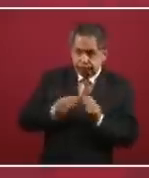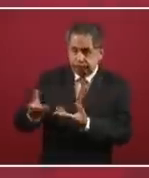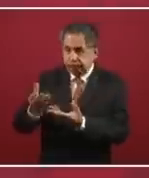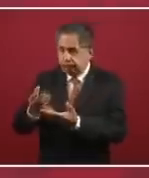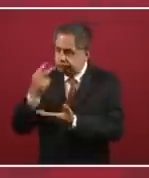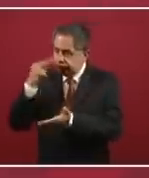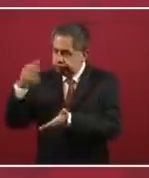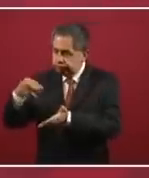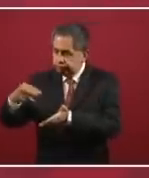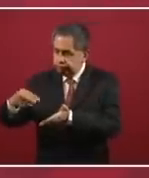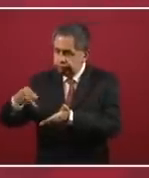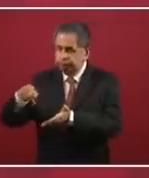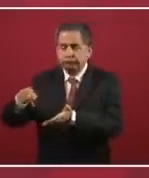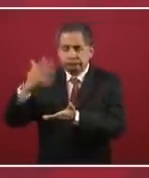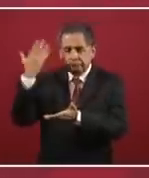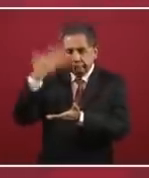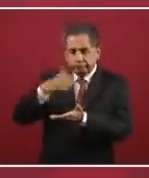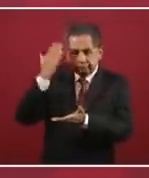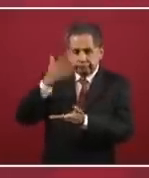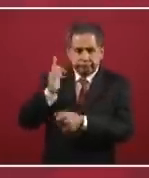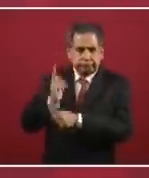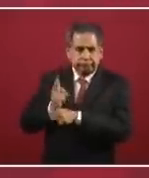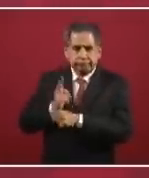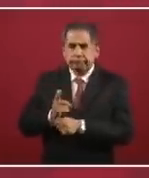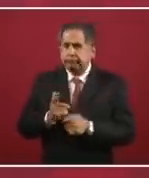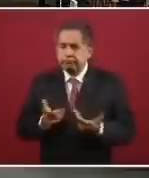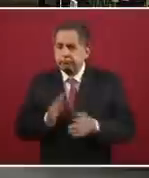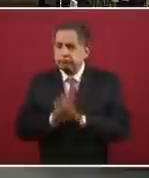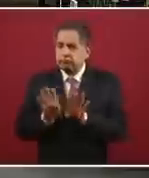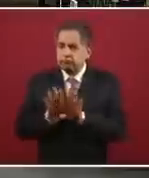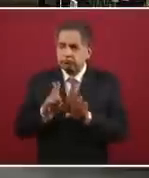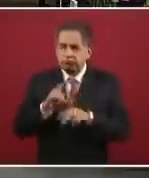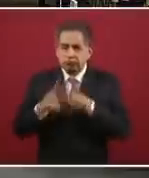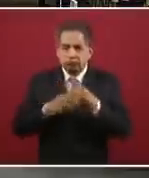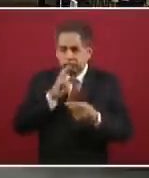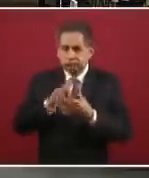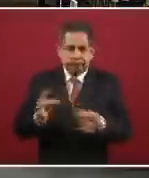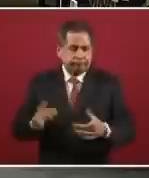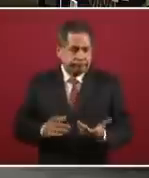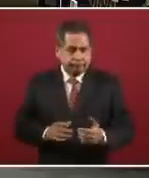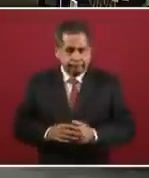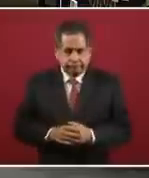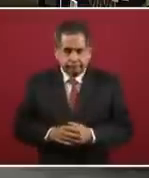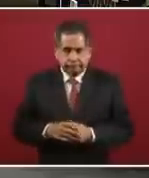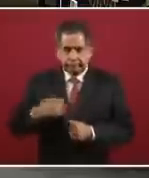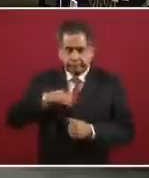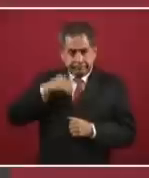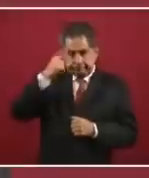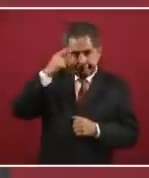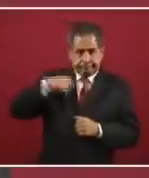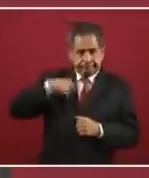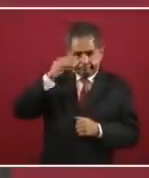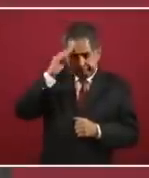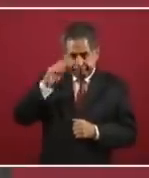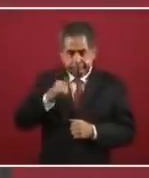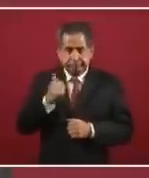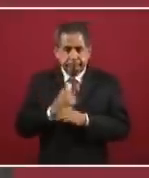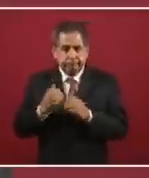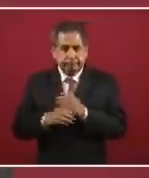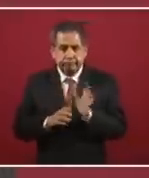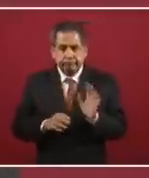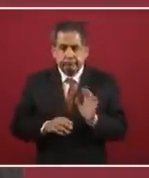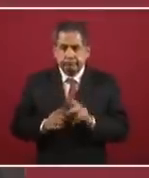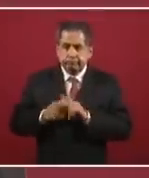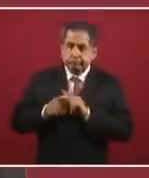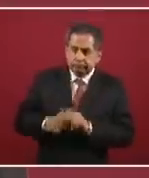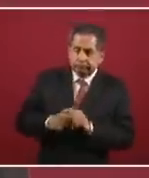tener claro cuáles son sus preocupaciones y cómo las podemos resolver. No lo veo yo como otra cosa más que como el inicio